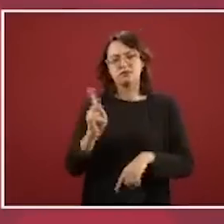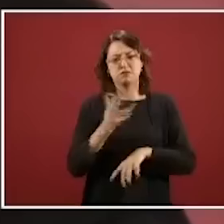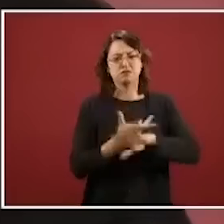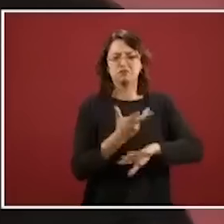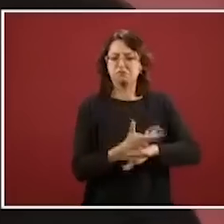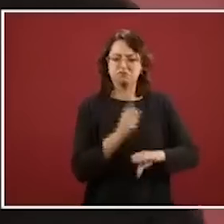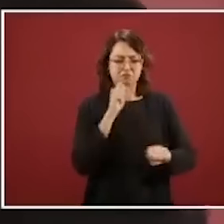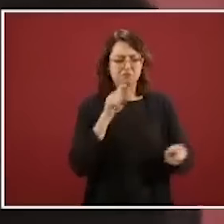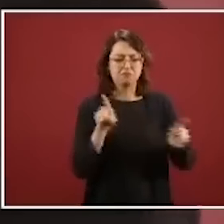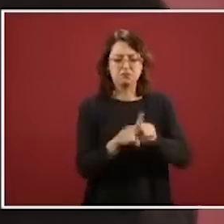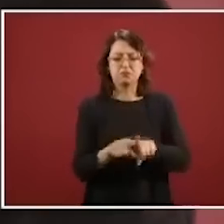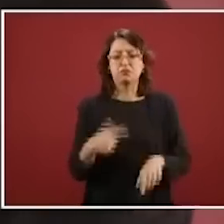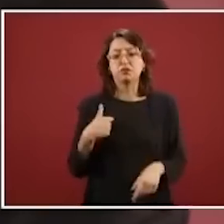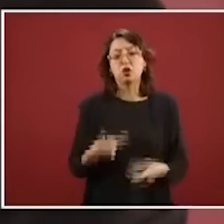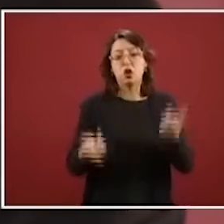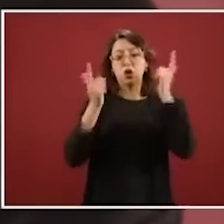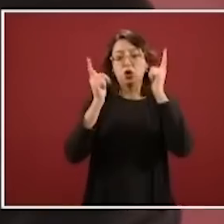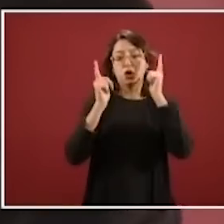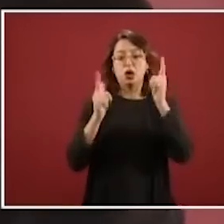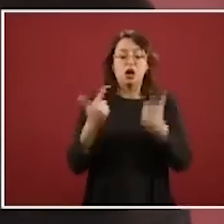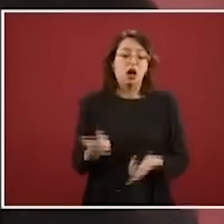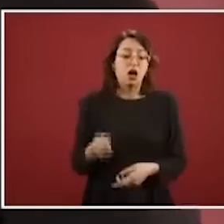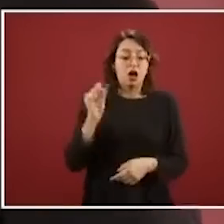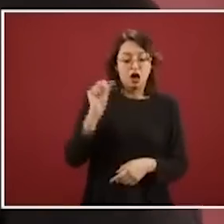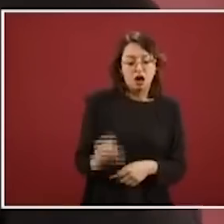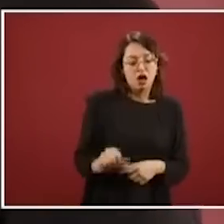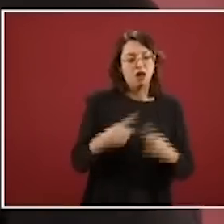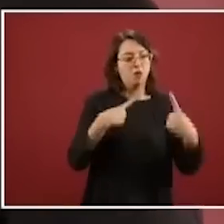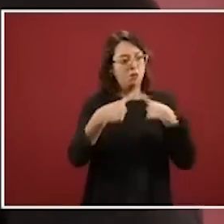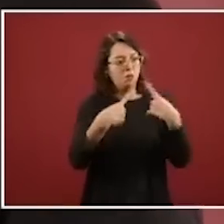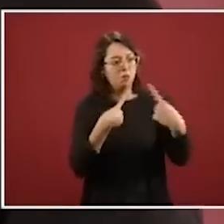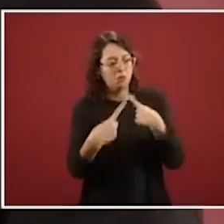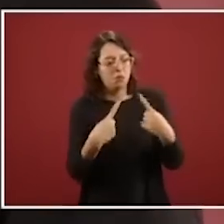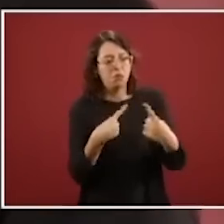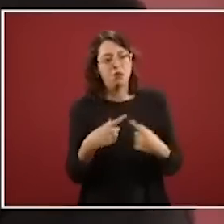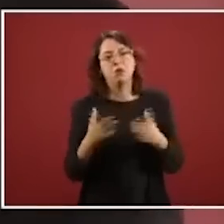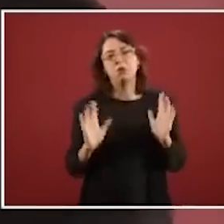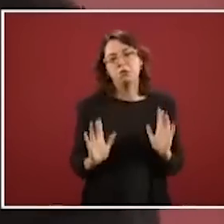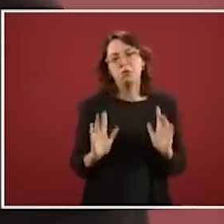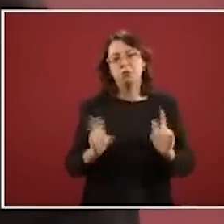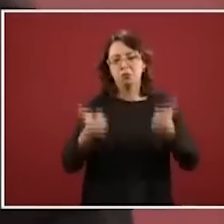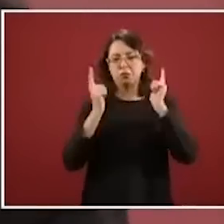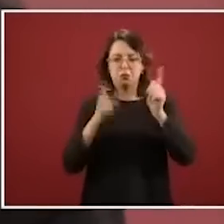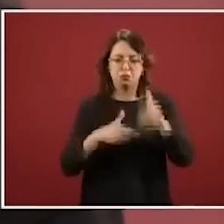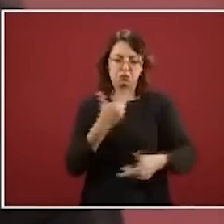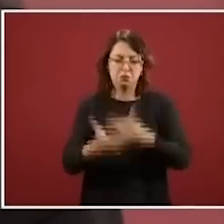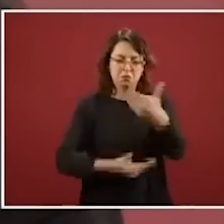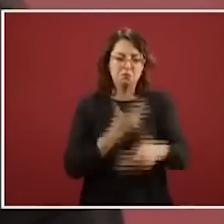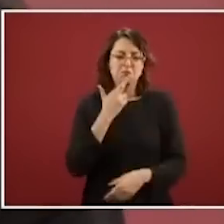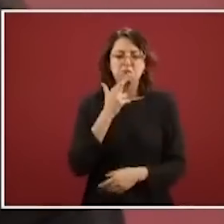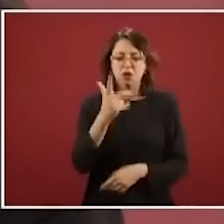Unidos. Entonces, yo espero que las negociaciones de hoy, como siempre lo hemos hecho, den un buen fruto.